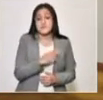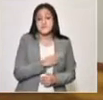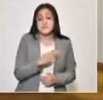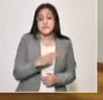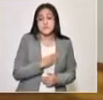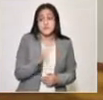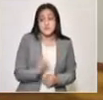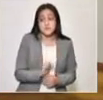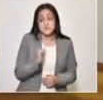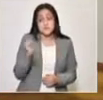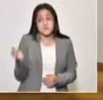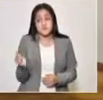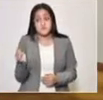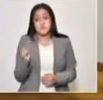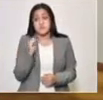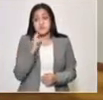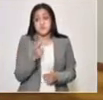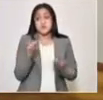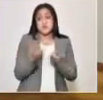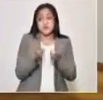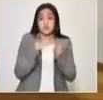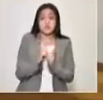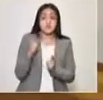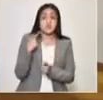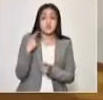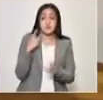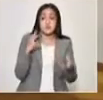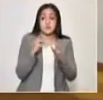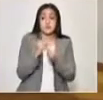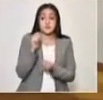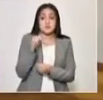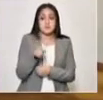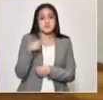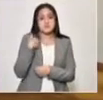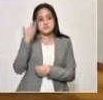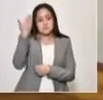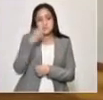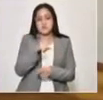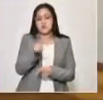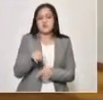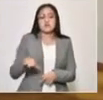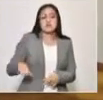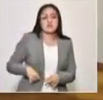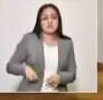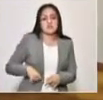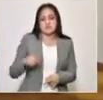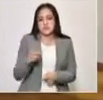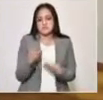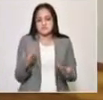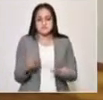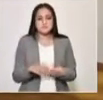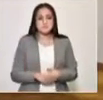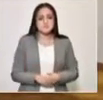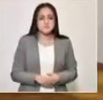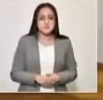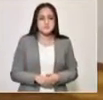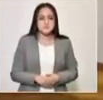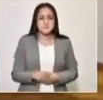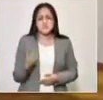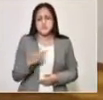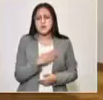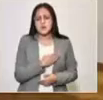otro partido distinto al PAN ha querido sacar raja política de esto. Qué